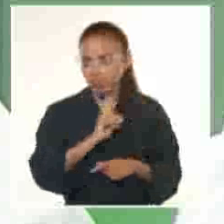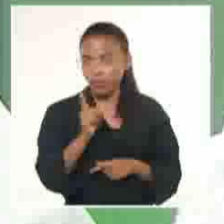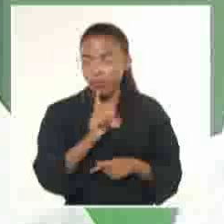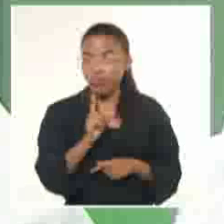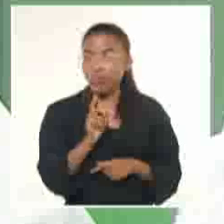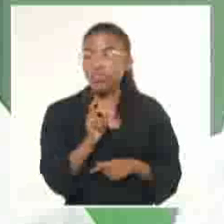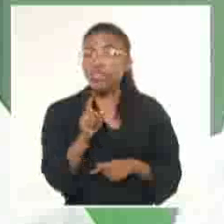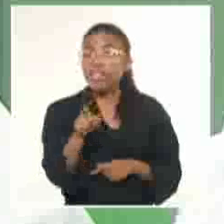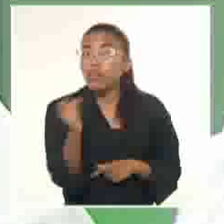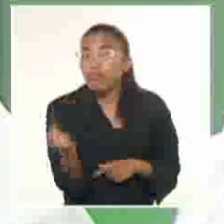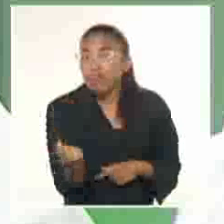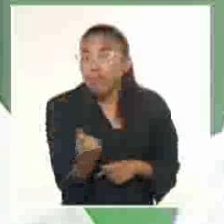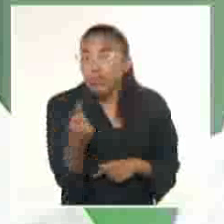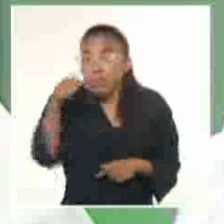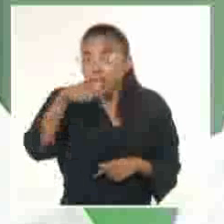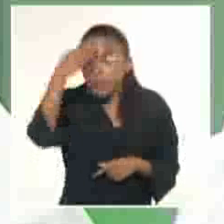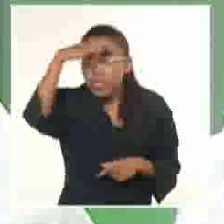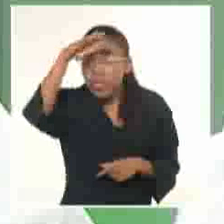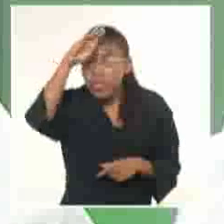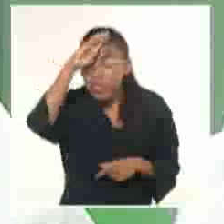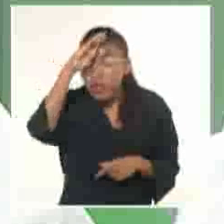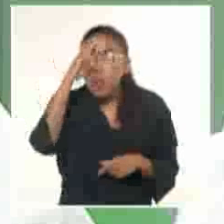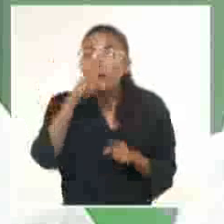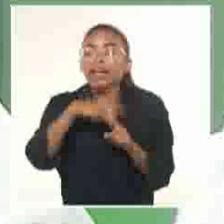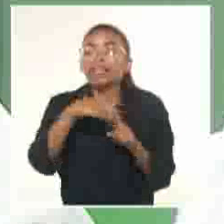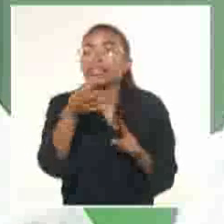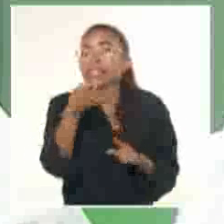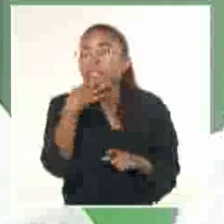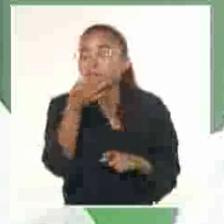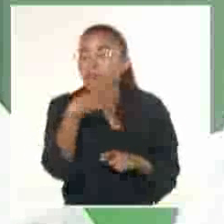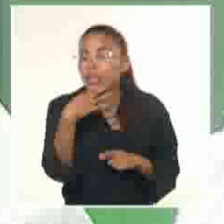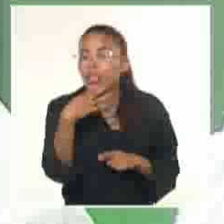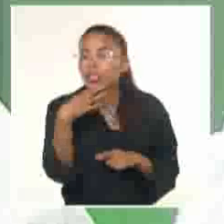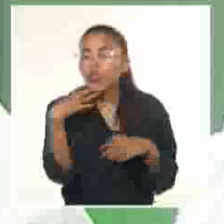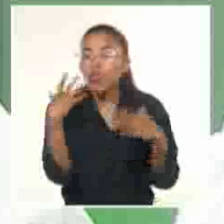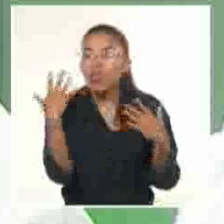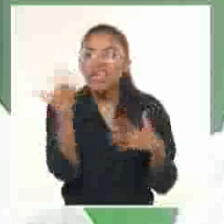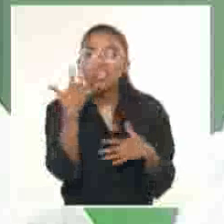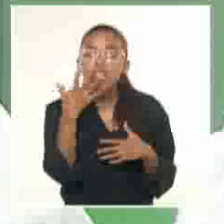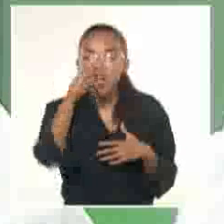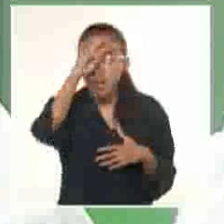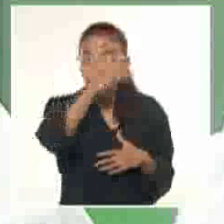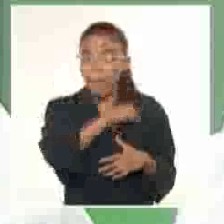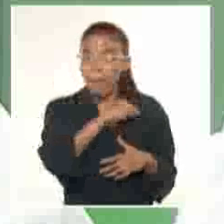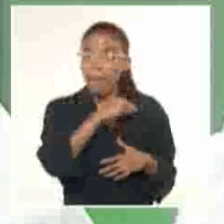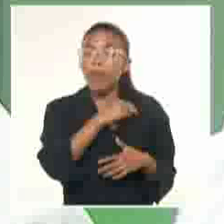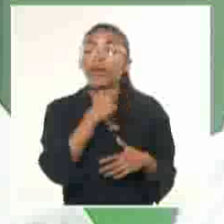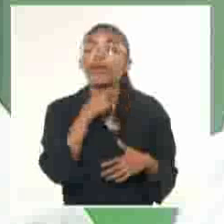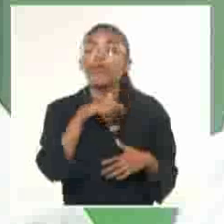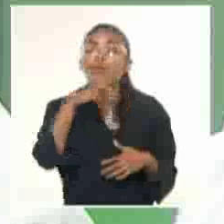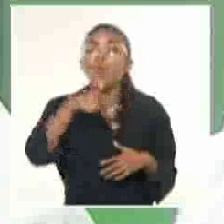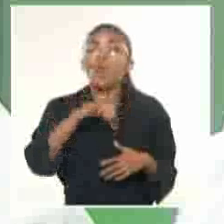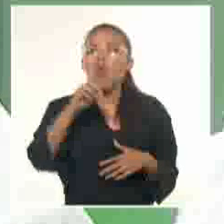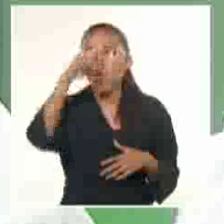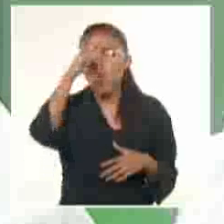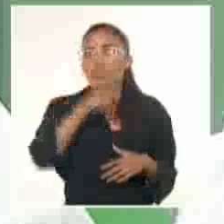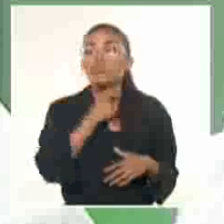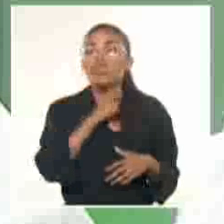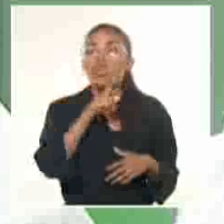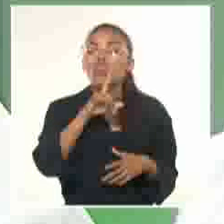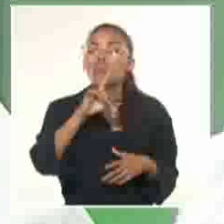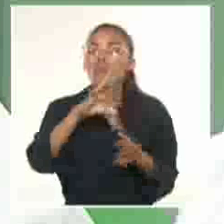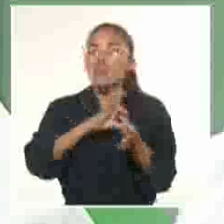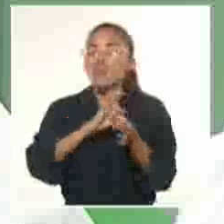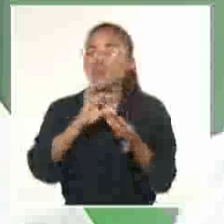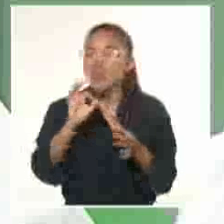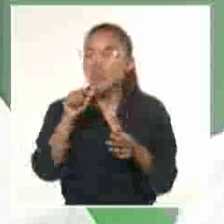primer paciente en Cuba que llevó tratamiento con Koselugo. Koselugo, que es un medicamento que se usa